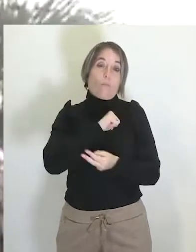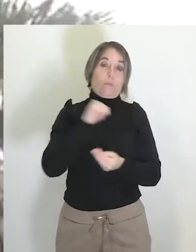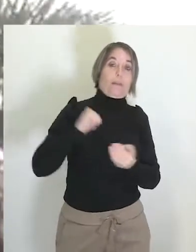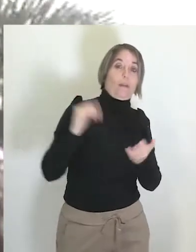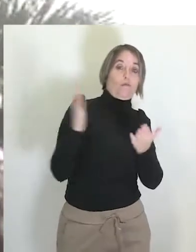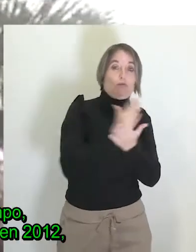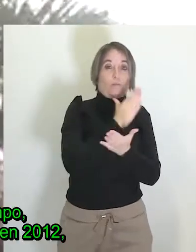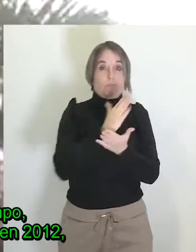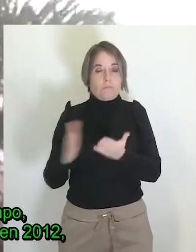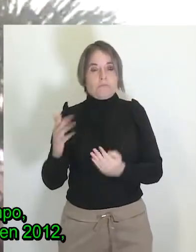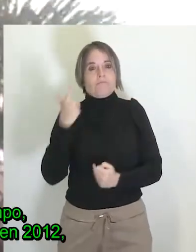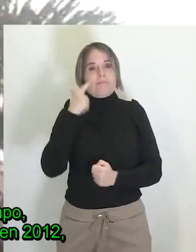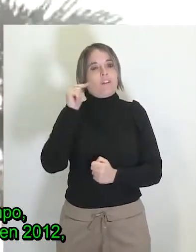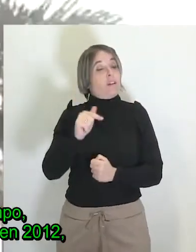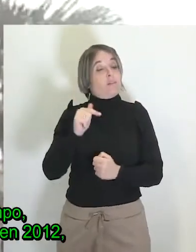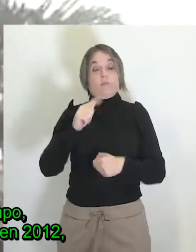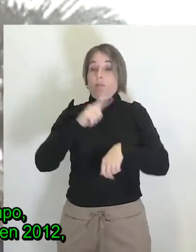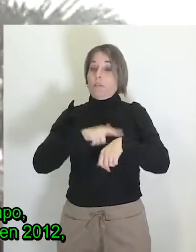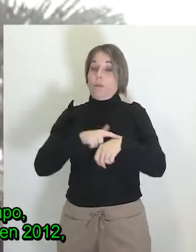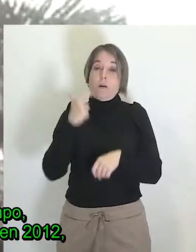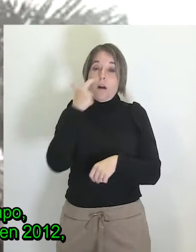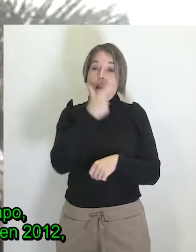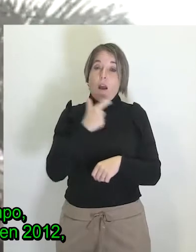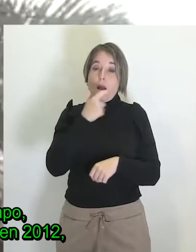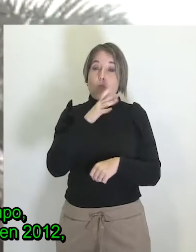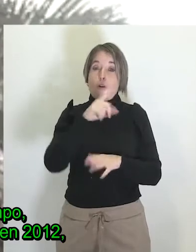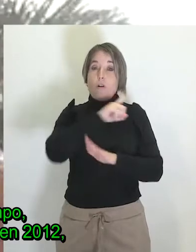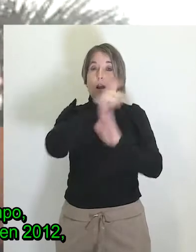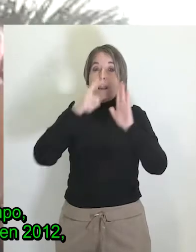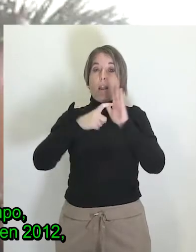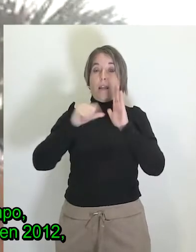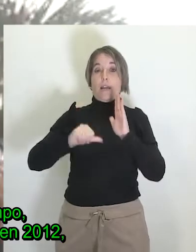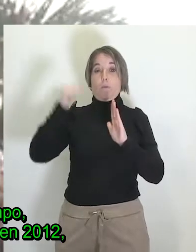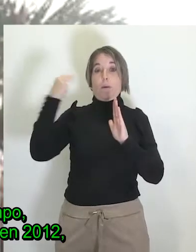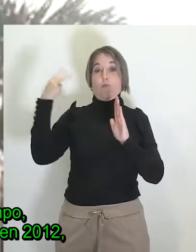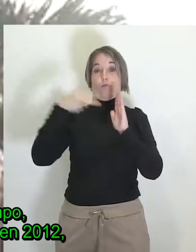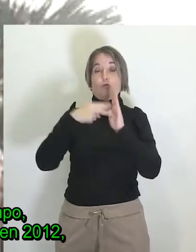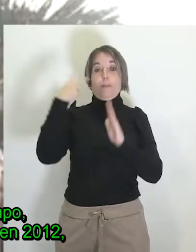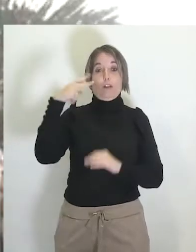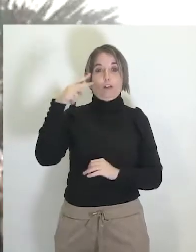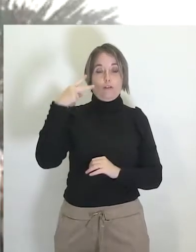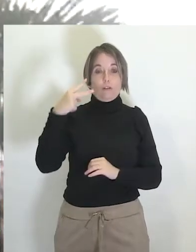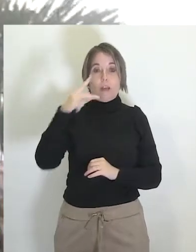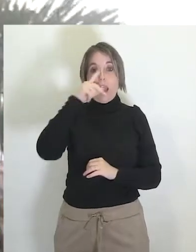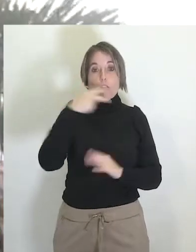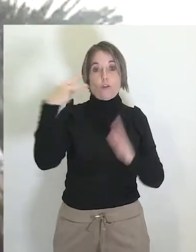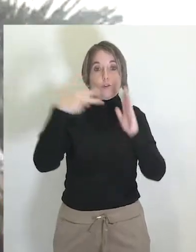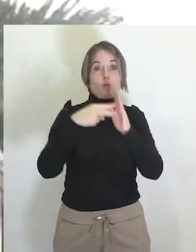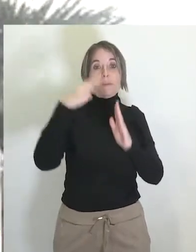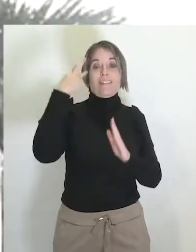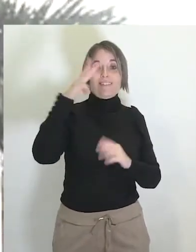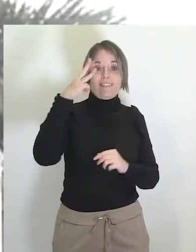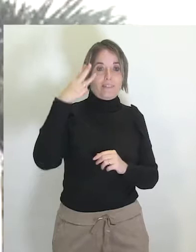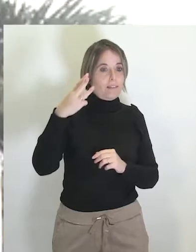privado. Pero esto no duró mucho tiempo, porque esta ley, que fue aprobada en 2012, en